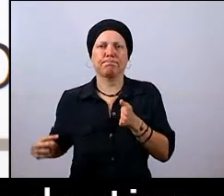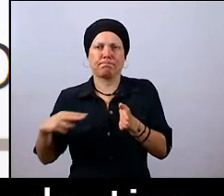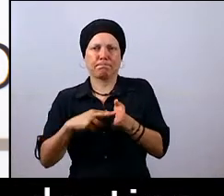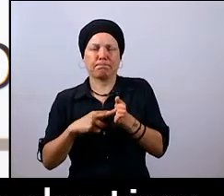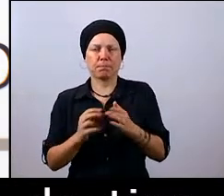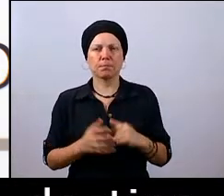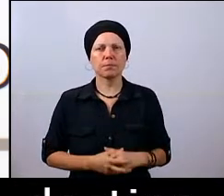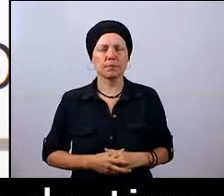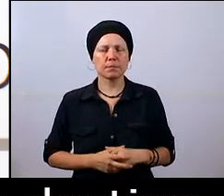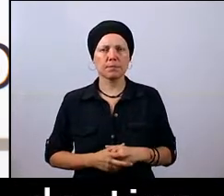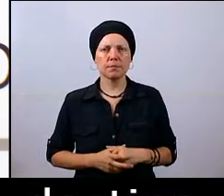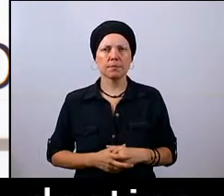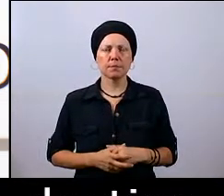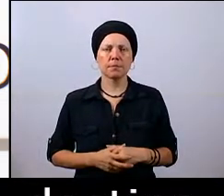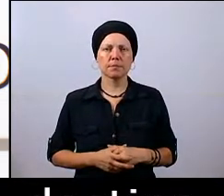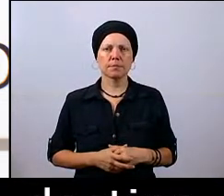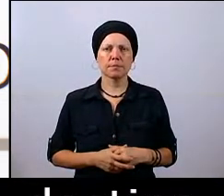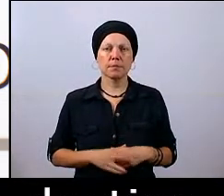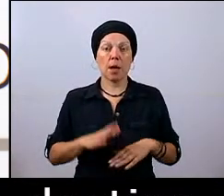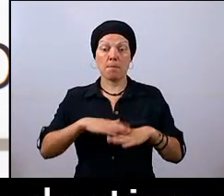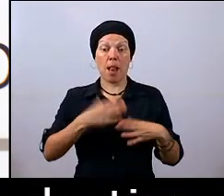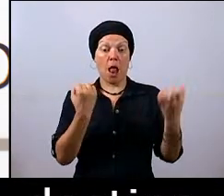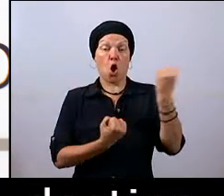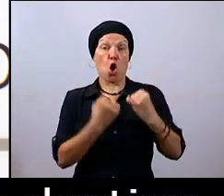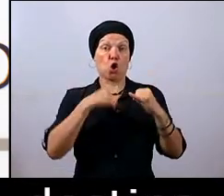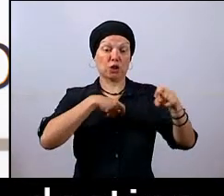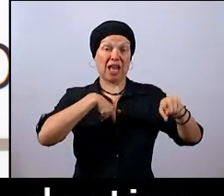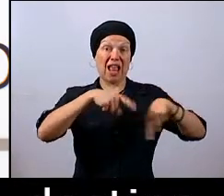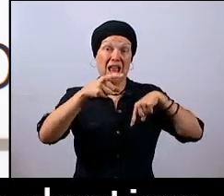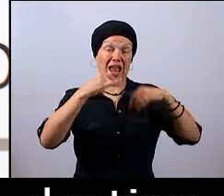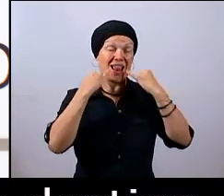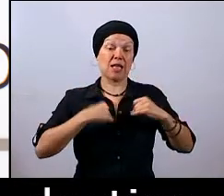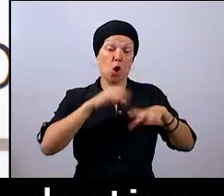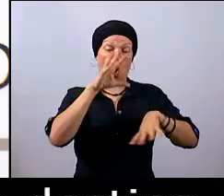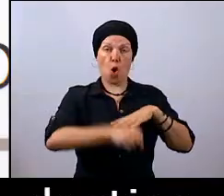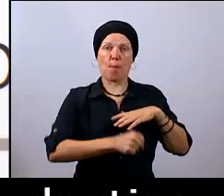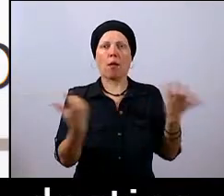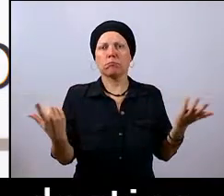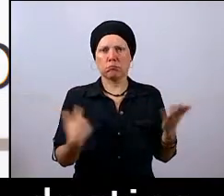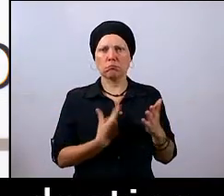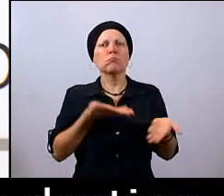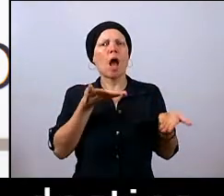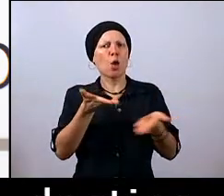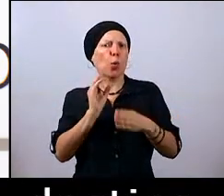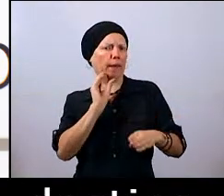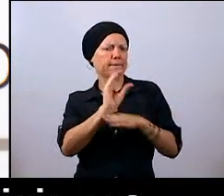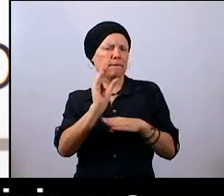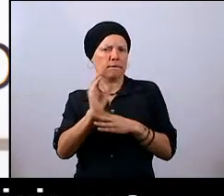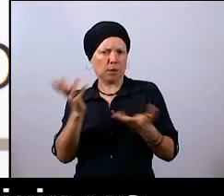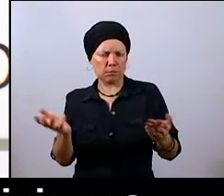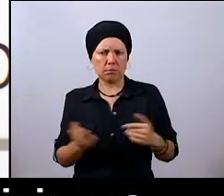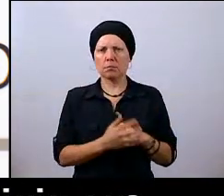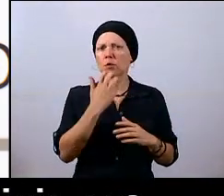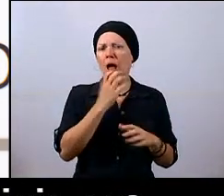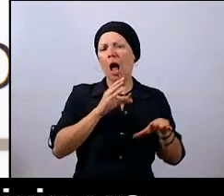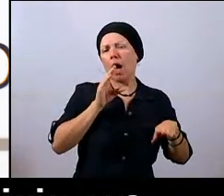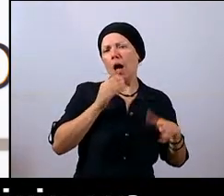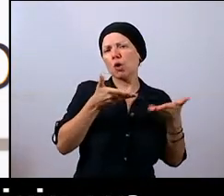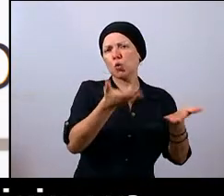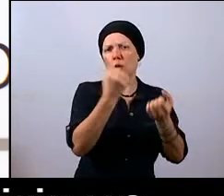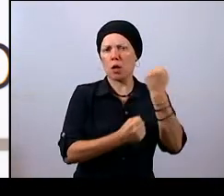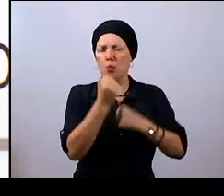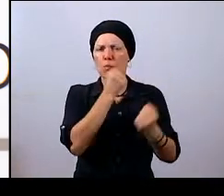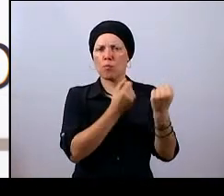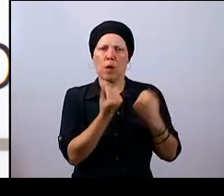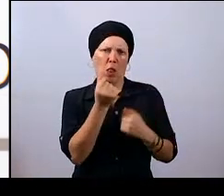recarga. Para adquirir un vehículo eléctrico se articulan una serie de ayudas económicas, una